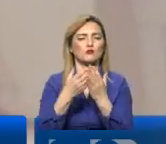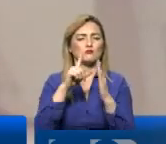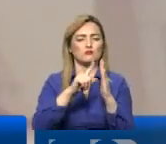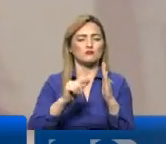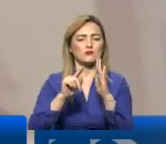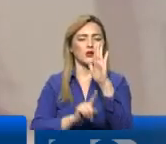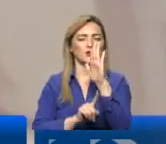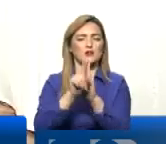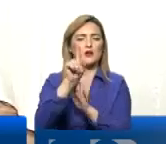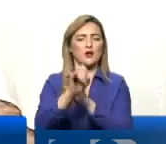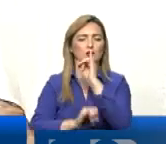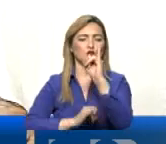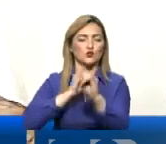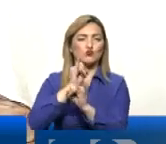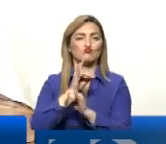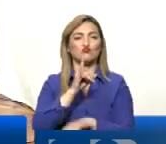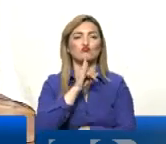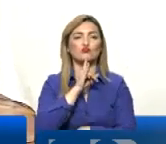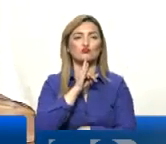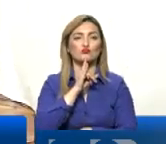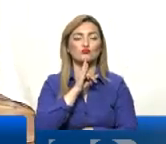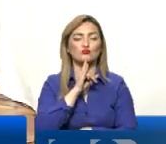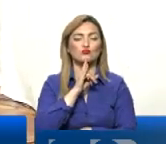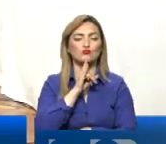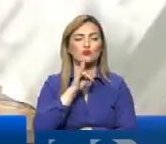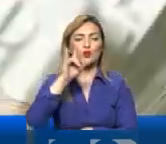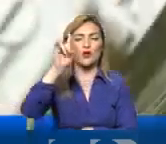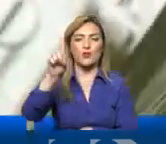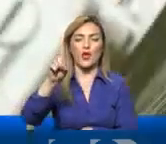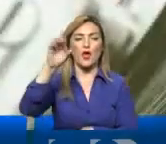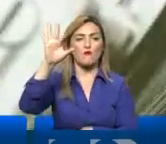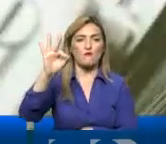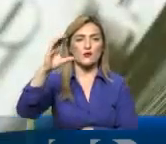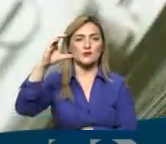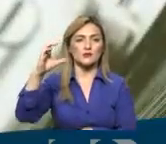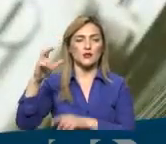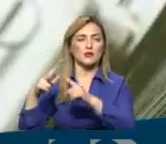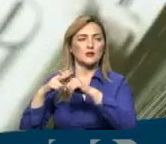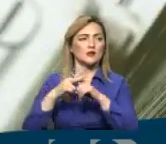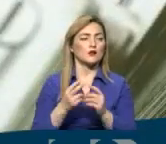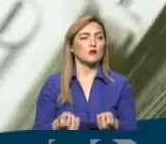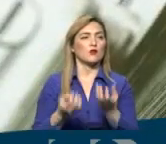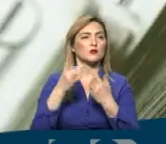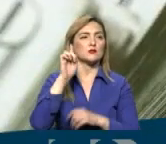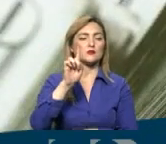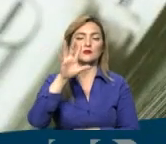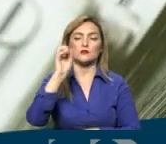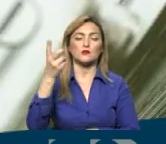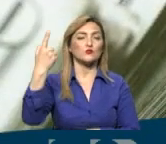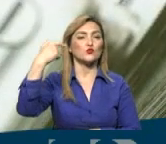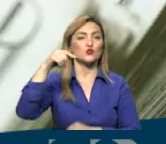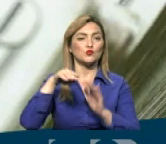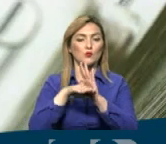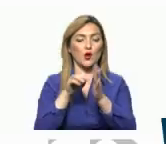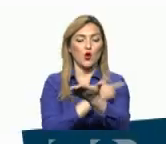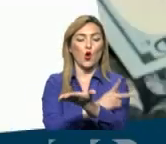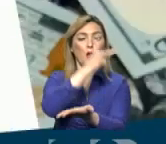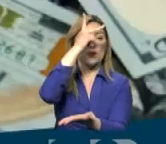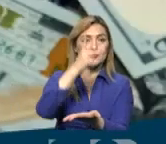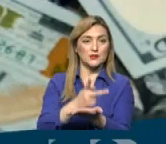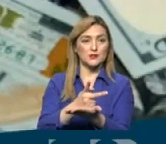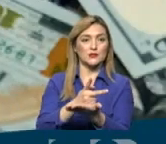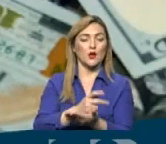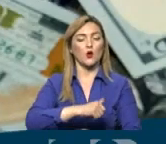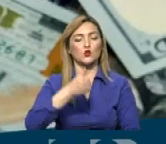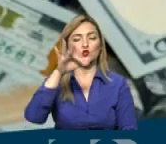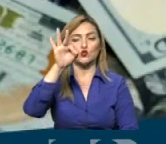Financiera de Desarrollo Internacional de los Estados Unidos, DFC. Un préstamo de 150 millones de dólares al Banco Pichincha y otro